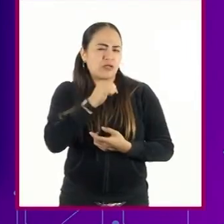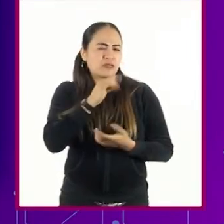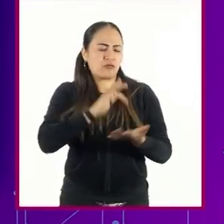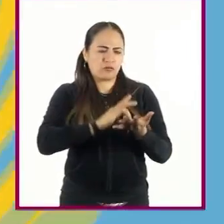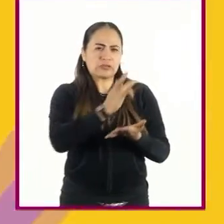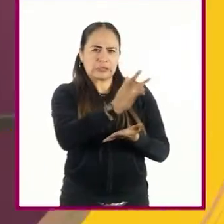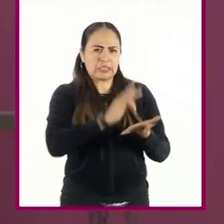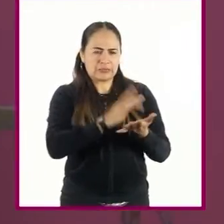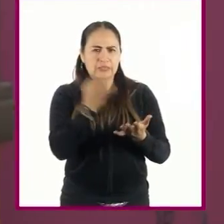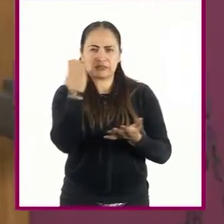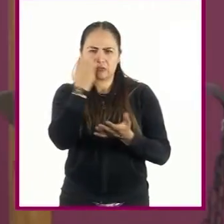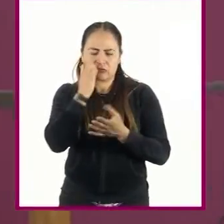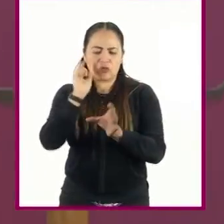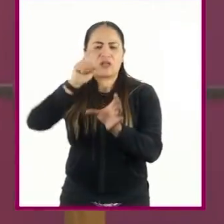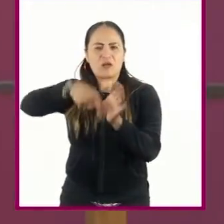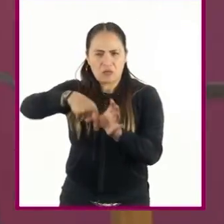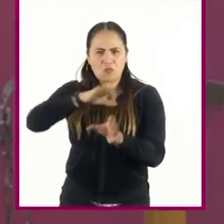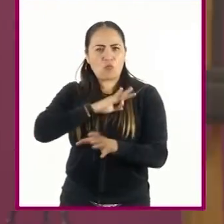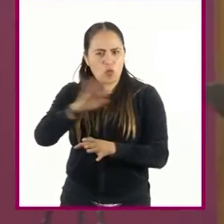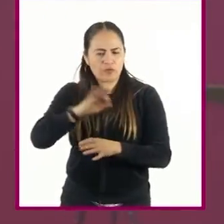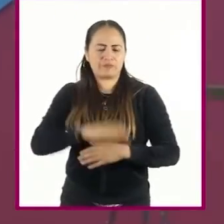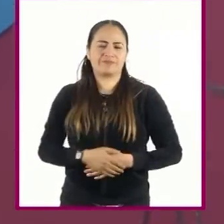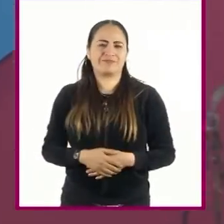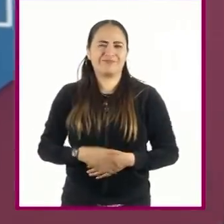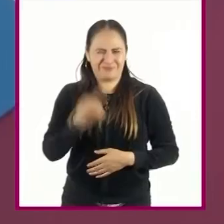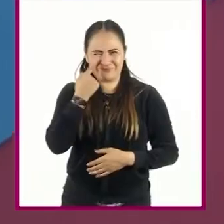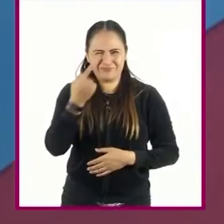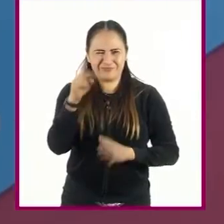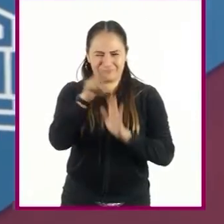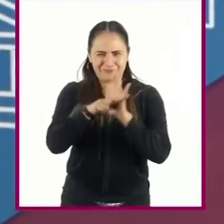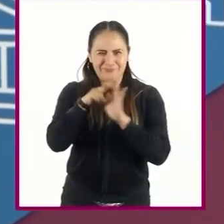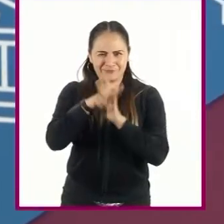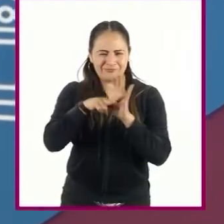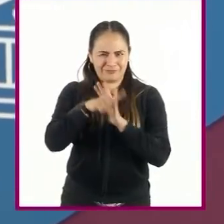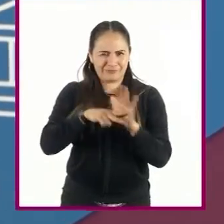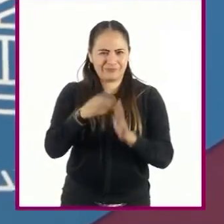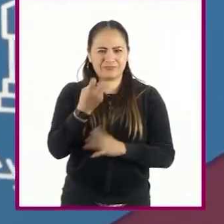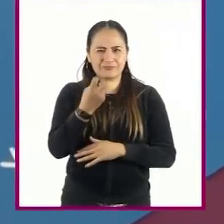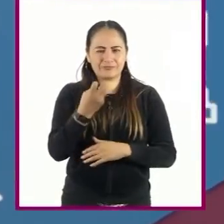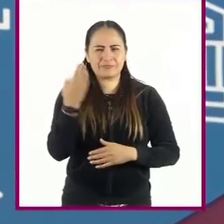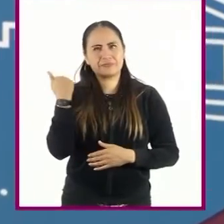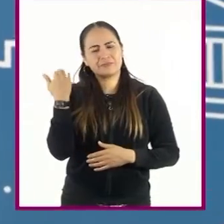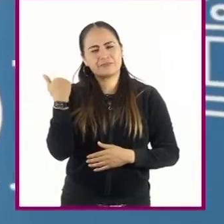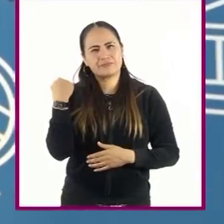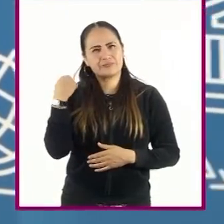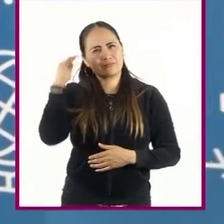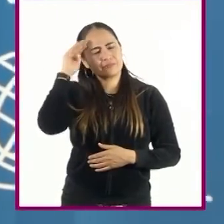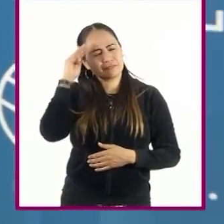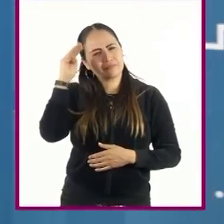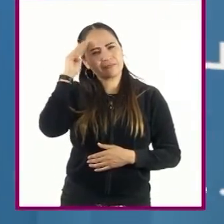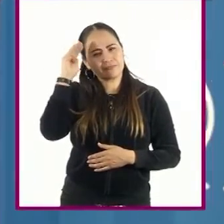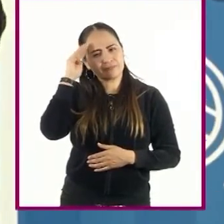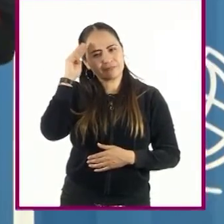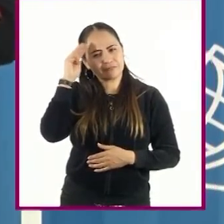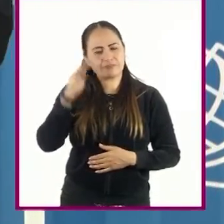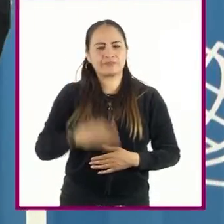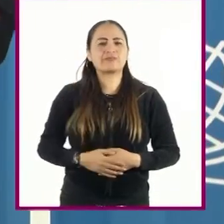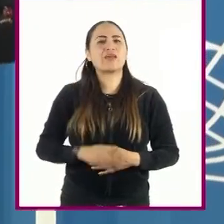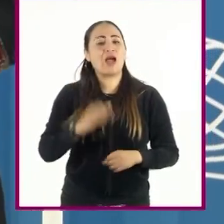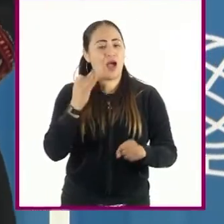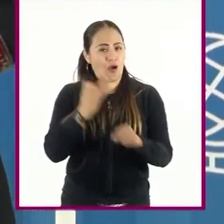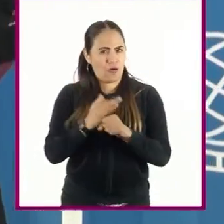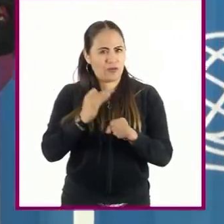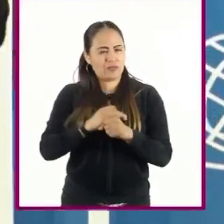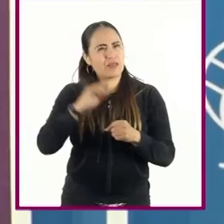agradecí mucho. Lo visto y escuchado en el video refuerza lo que hemos reflexionado hasta ahora, por lo que ya es momento